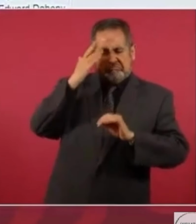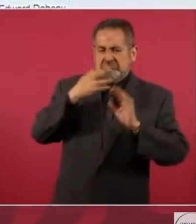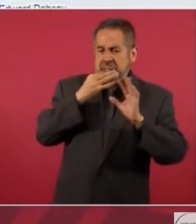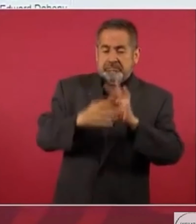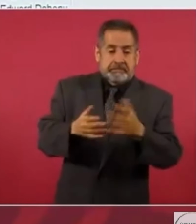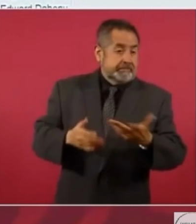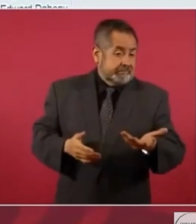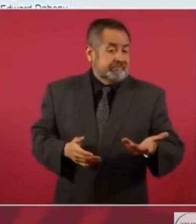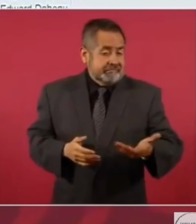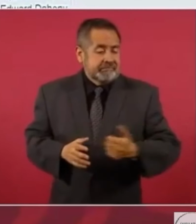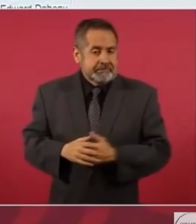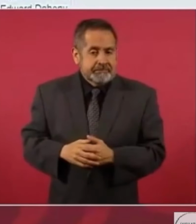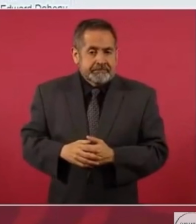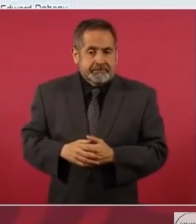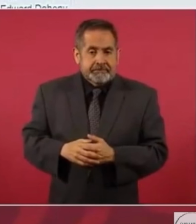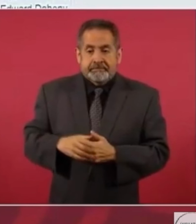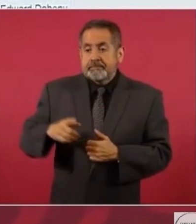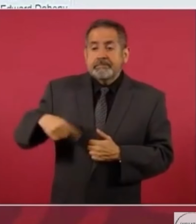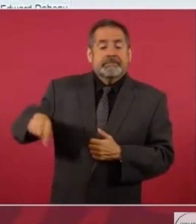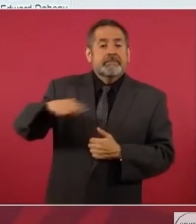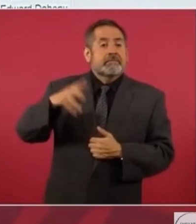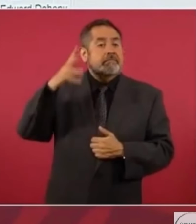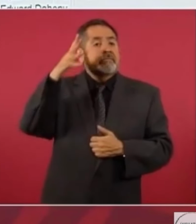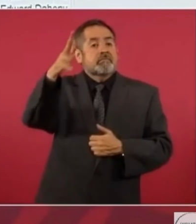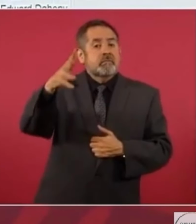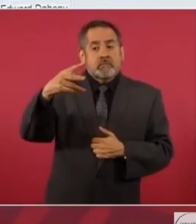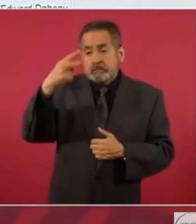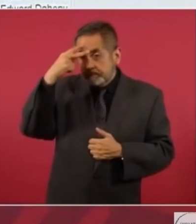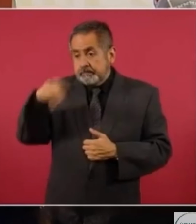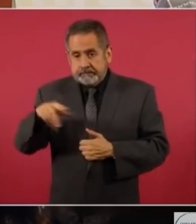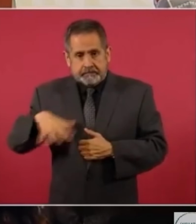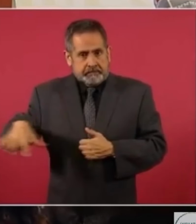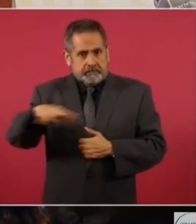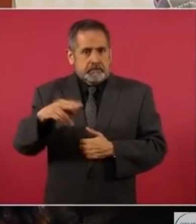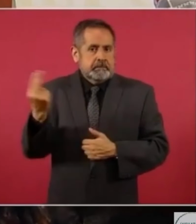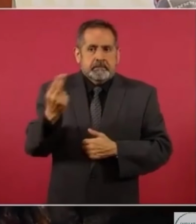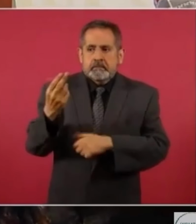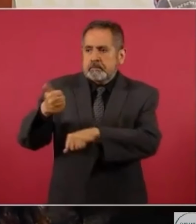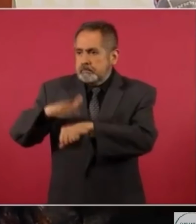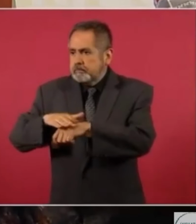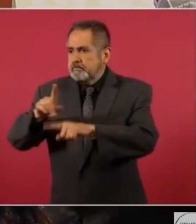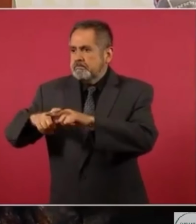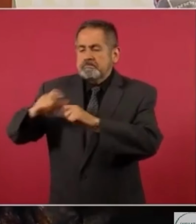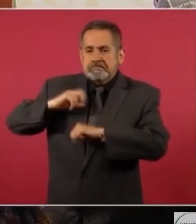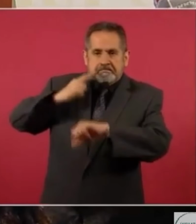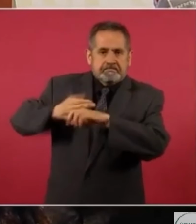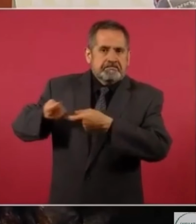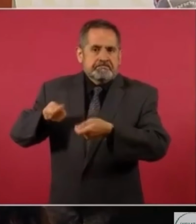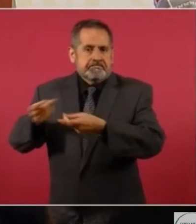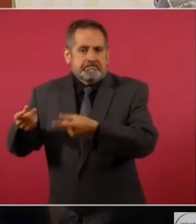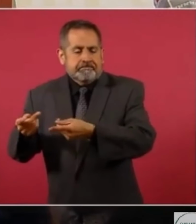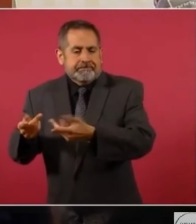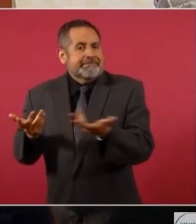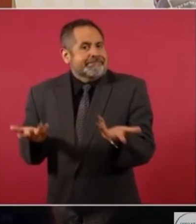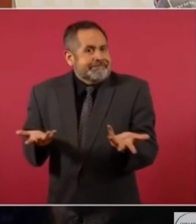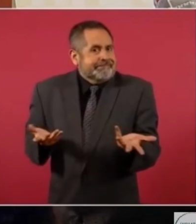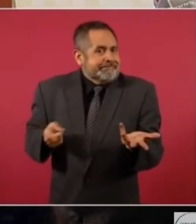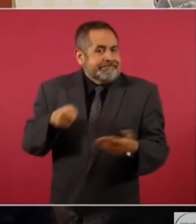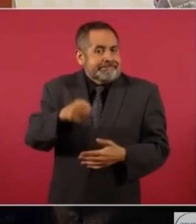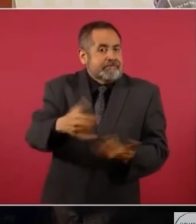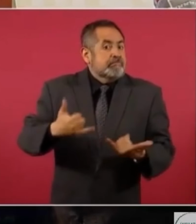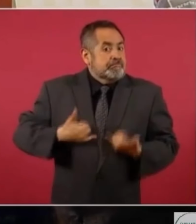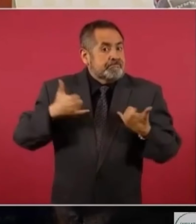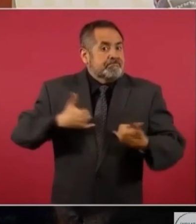México necesitará administradores competentes y con el tiempo esos jóvenes